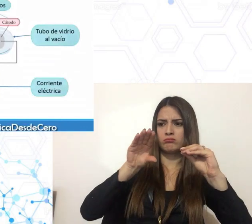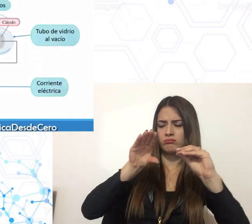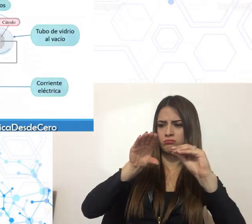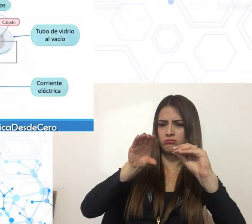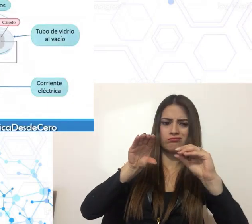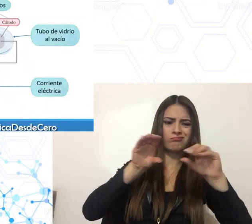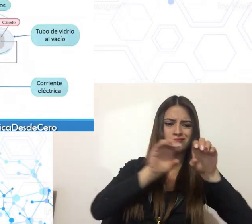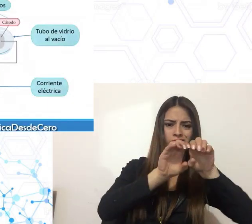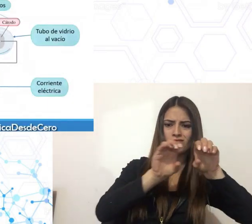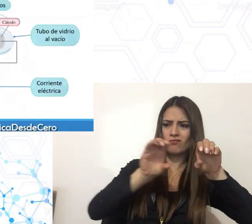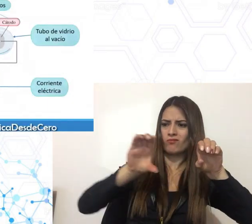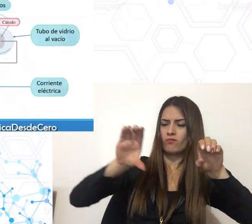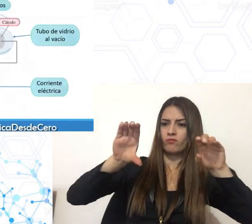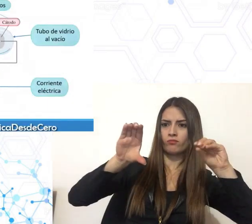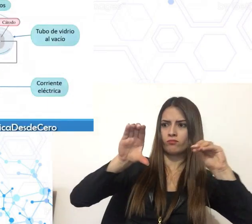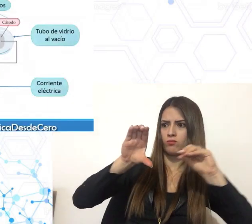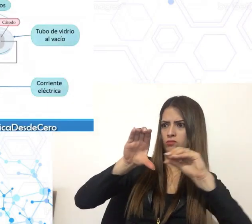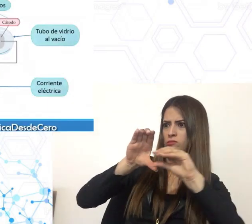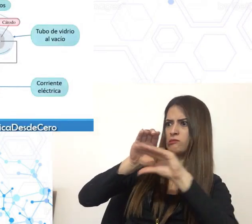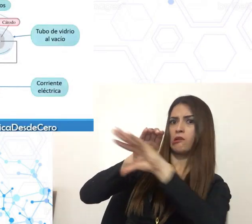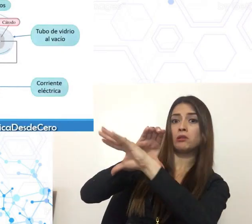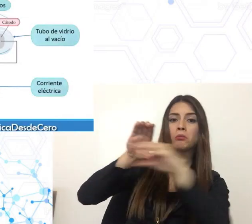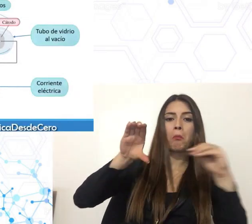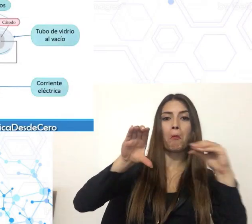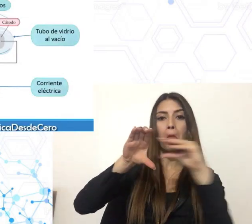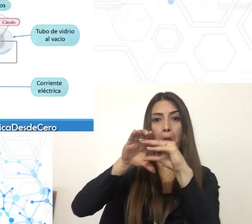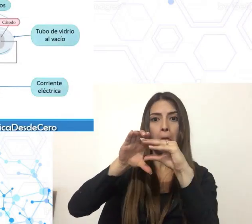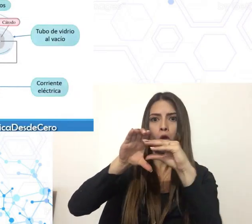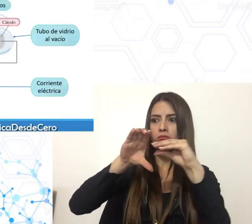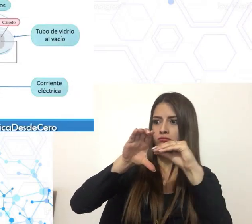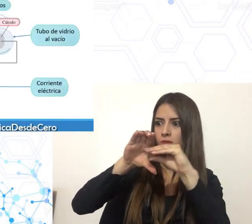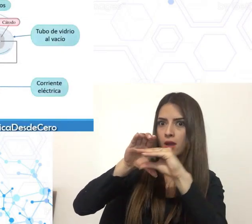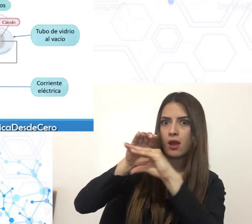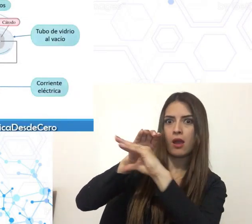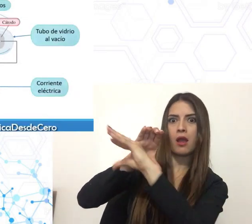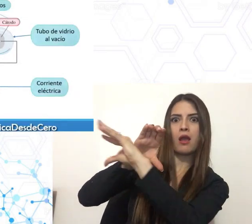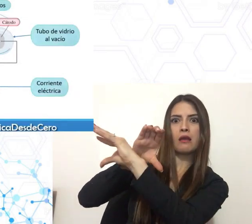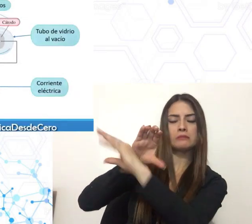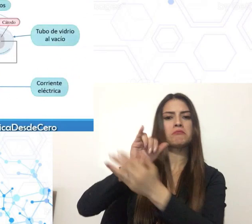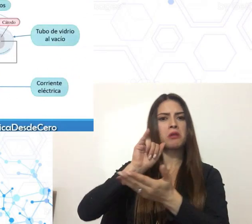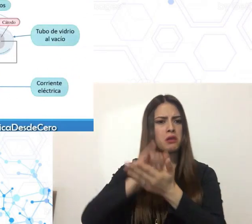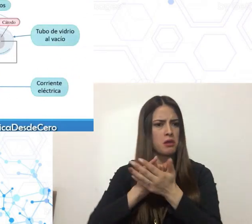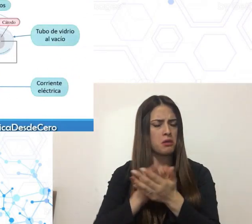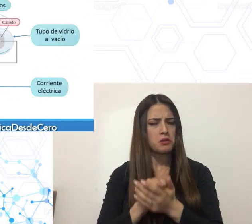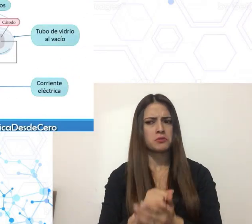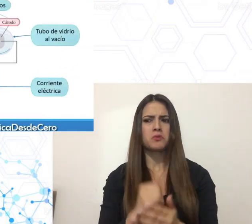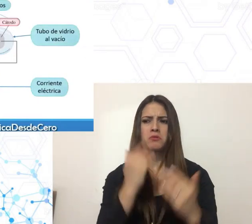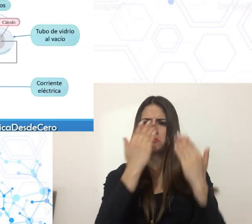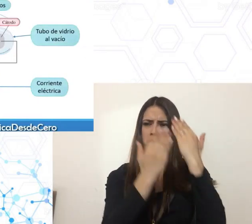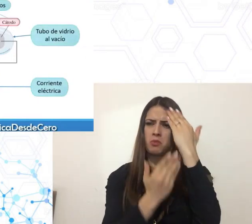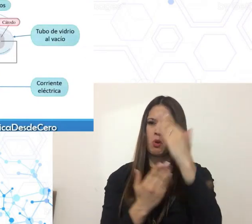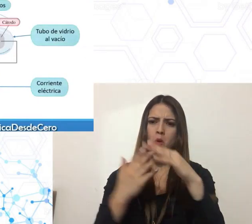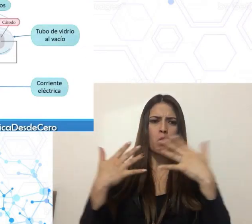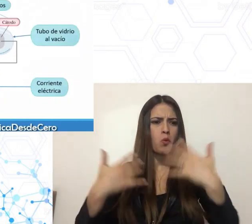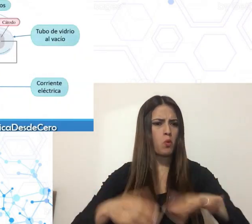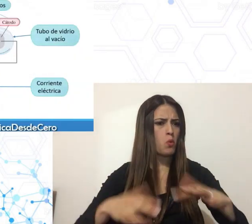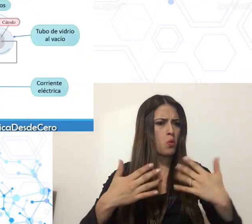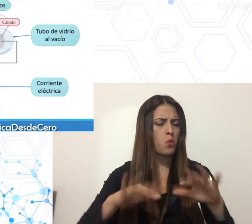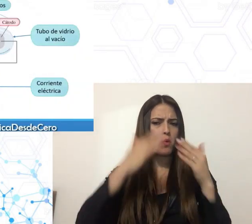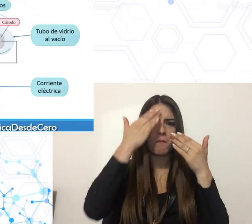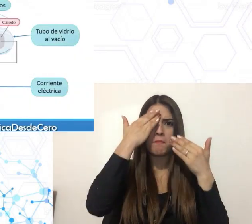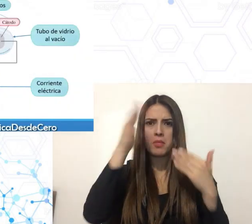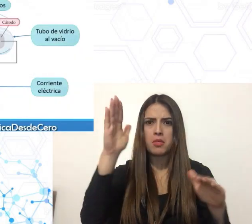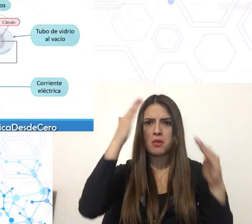por un campo electromagnético, y esas situaciones fueron las que se pudieron observar a través de ese